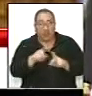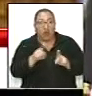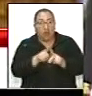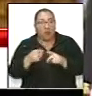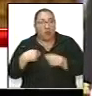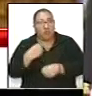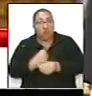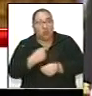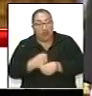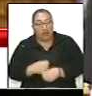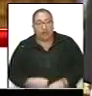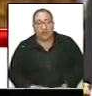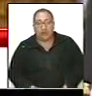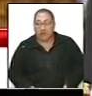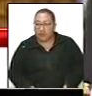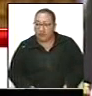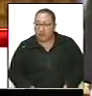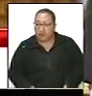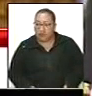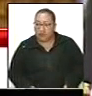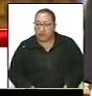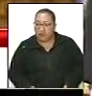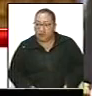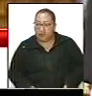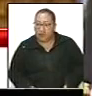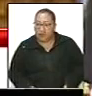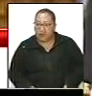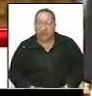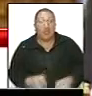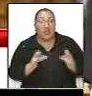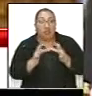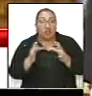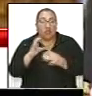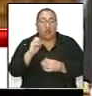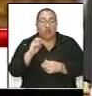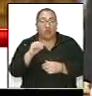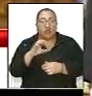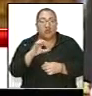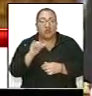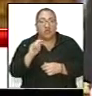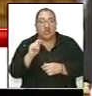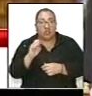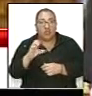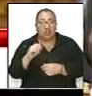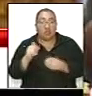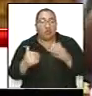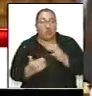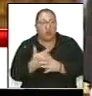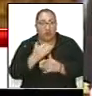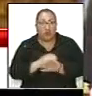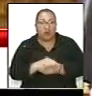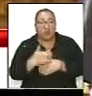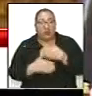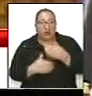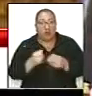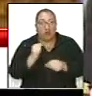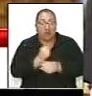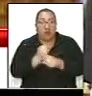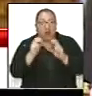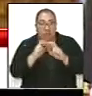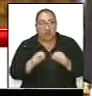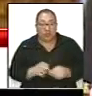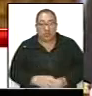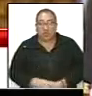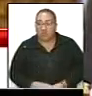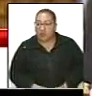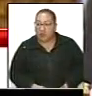mucho trabajo por delante de coordinación con Concitec para alinear sus nuevos procedimientos de investigación a